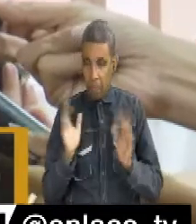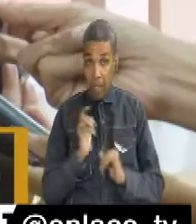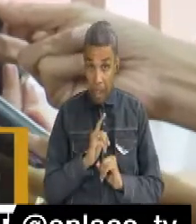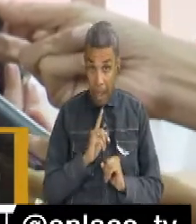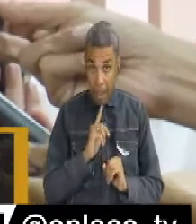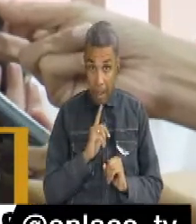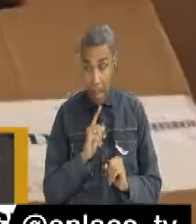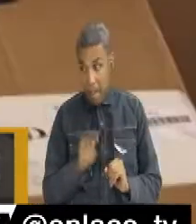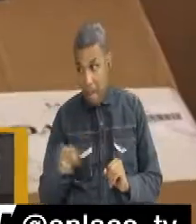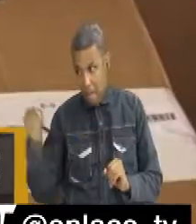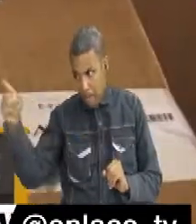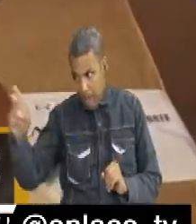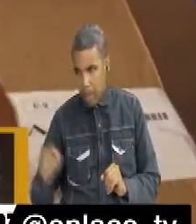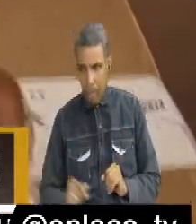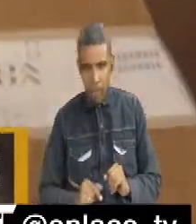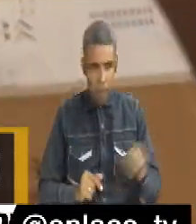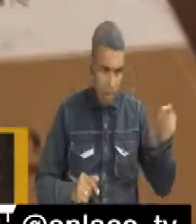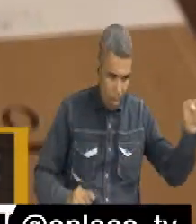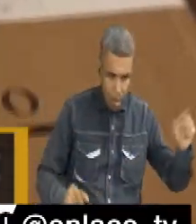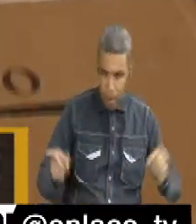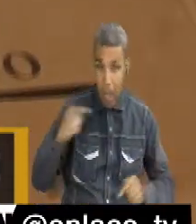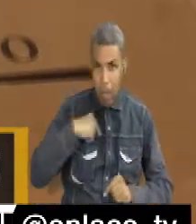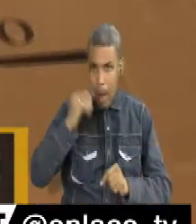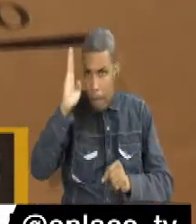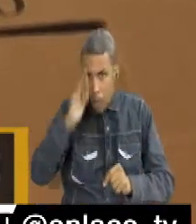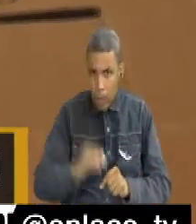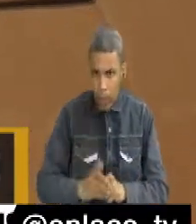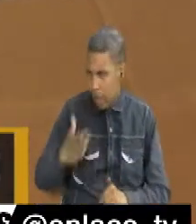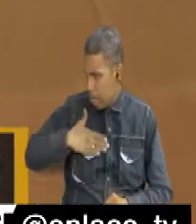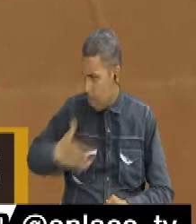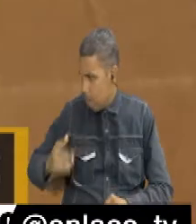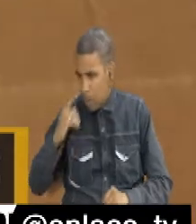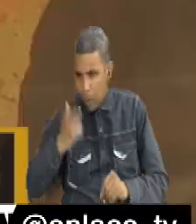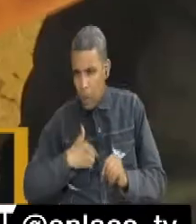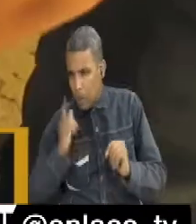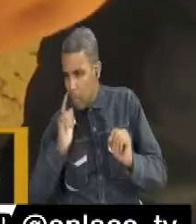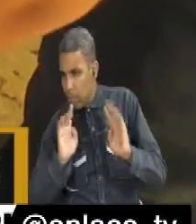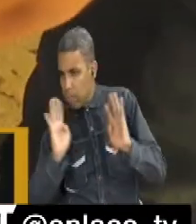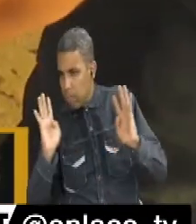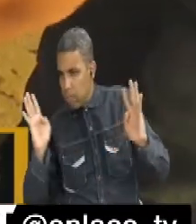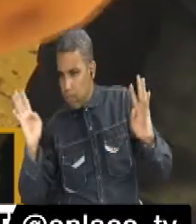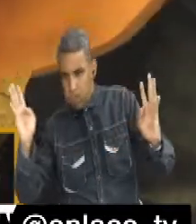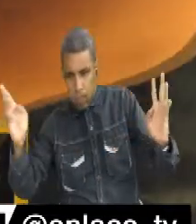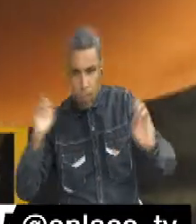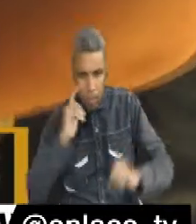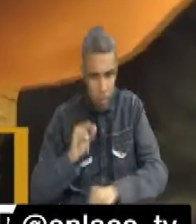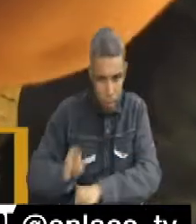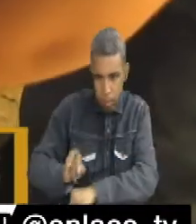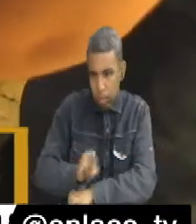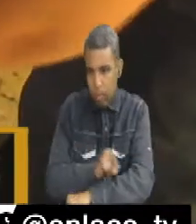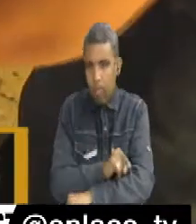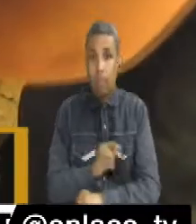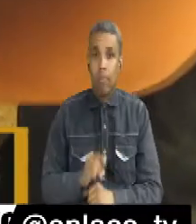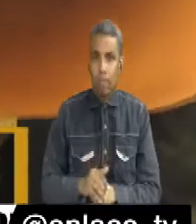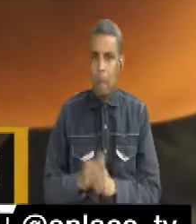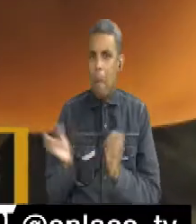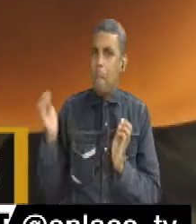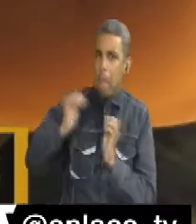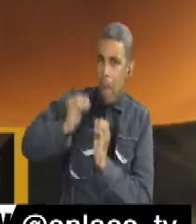y para esas fechas, pues una semana antes vamos a tener un refuerzo de otras unidades policiales para poder